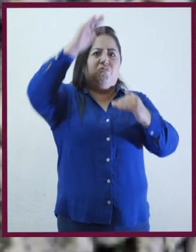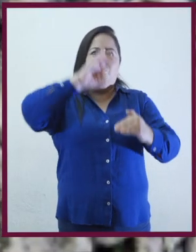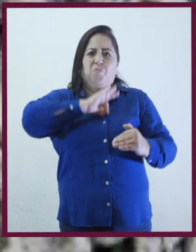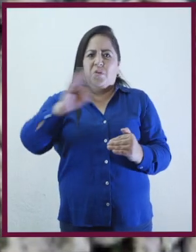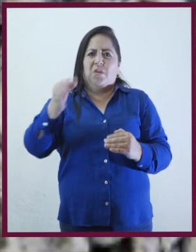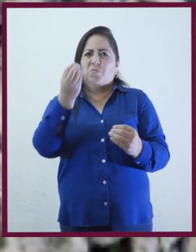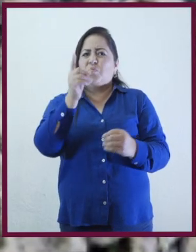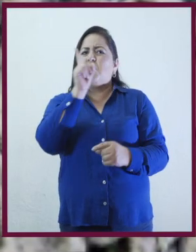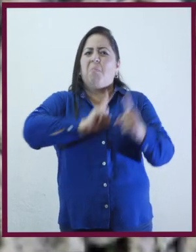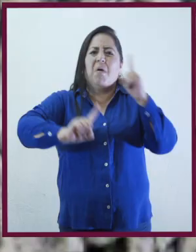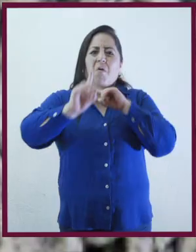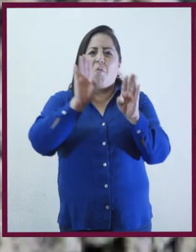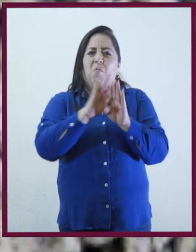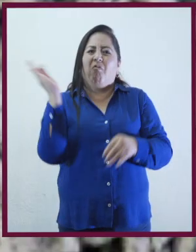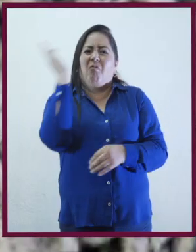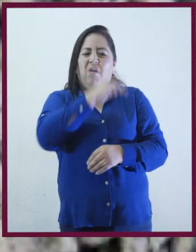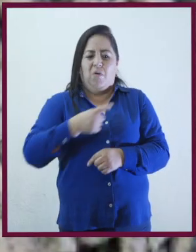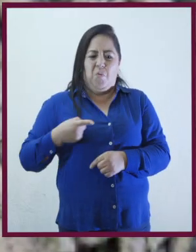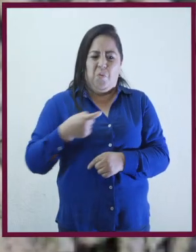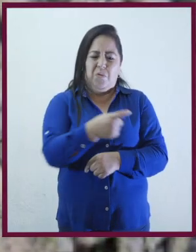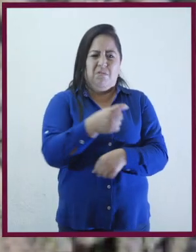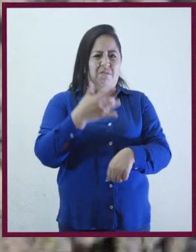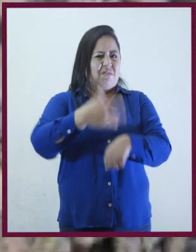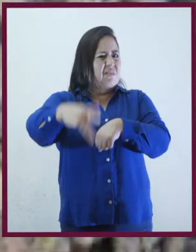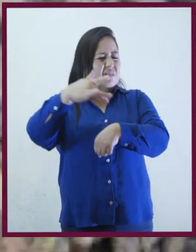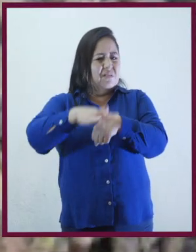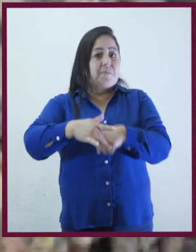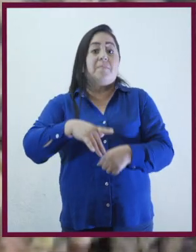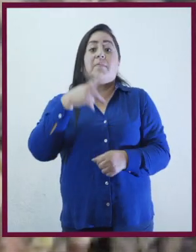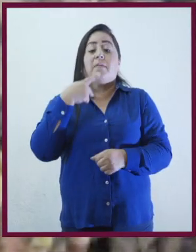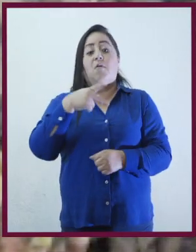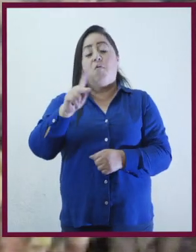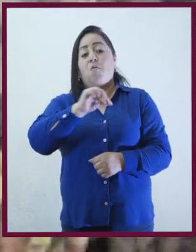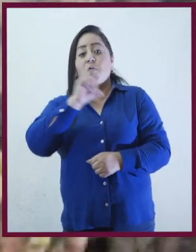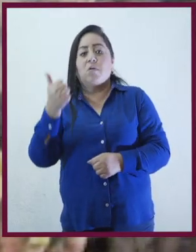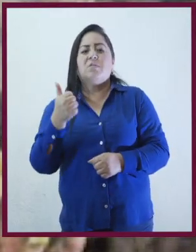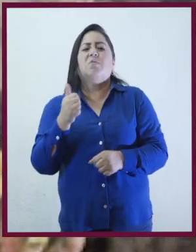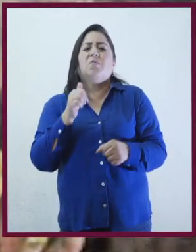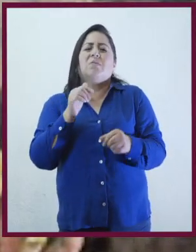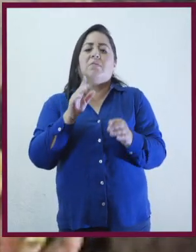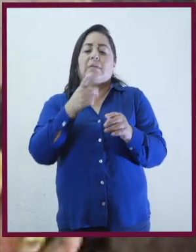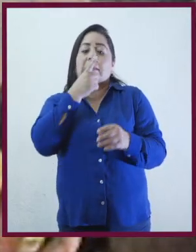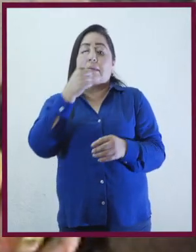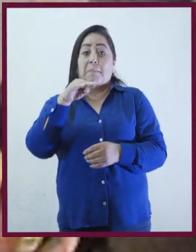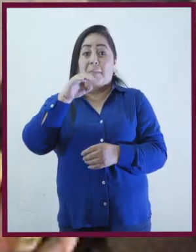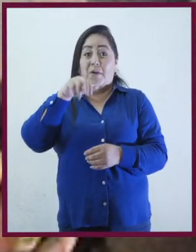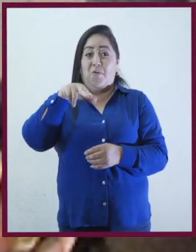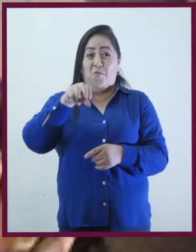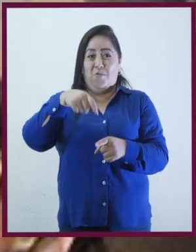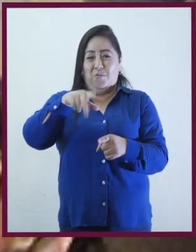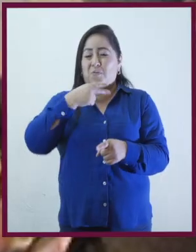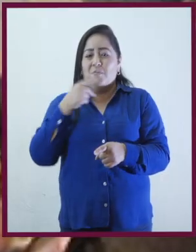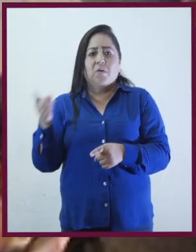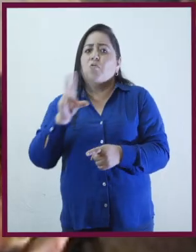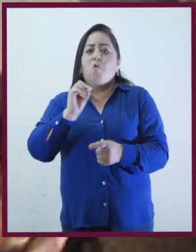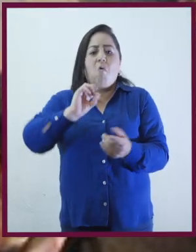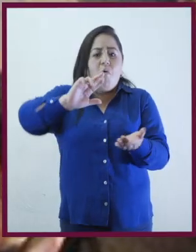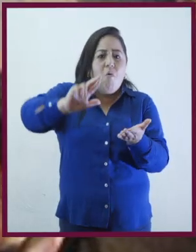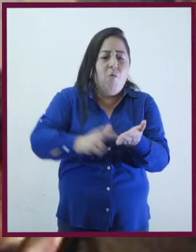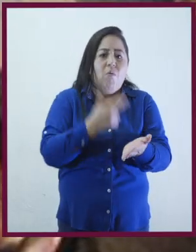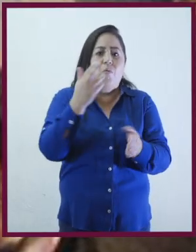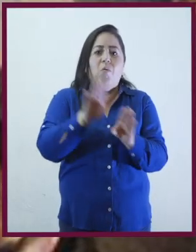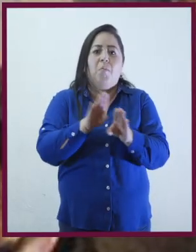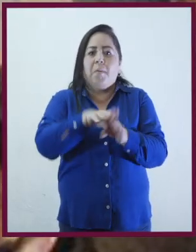sus blasfemias de los gusanos en el queso? El meollo del asunto estaba en que Menocchio no había repetido como